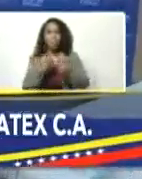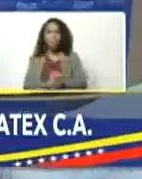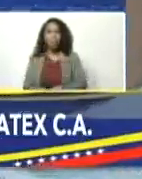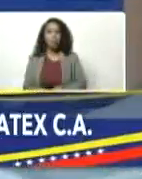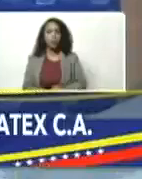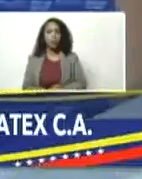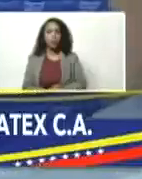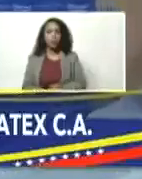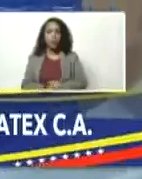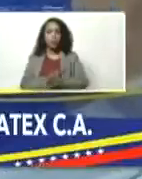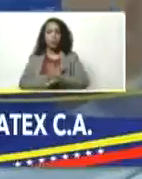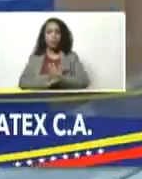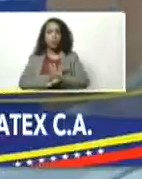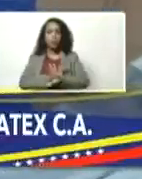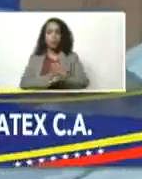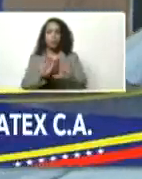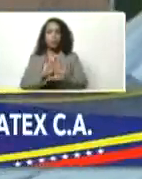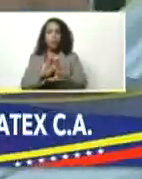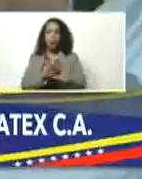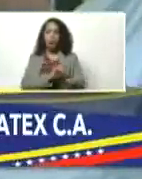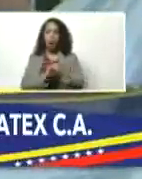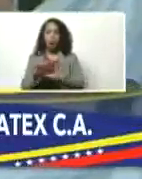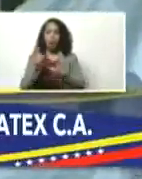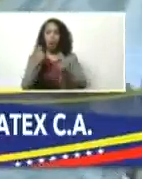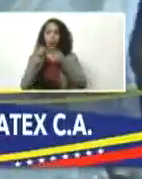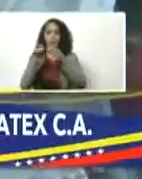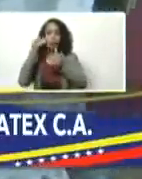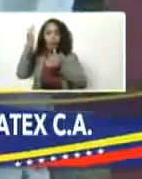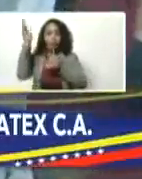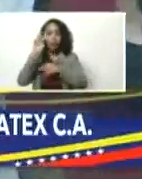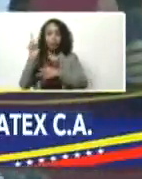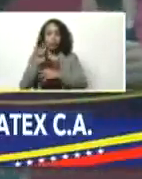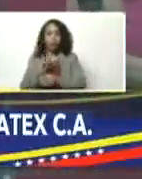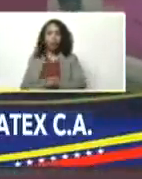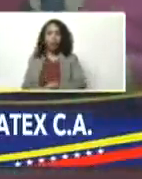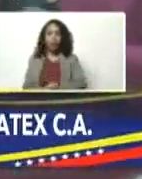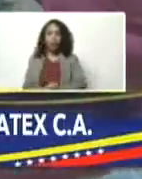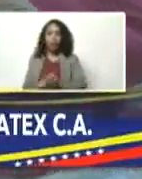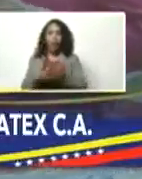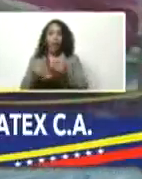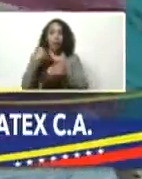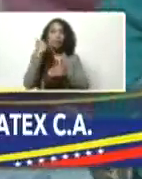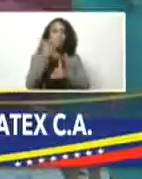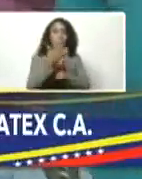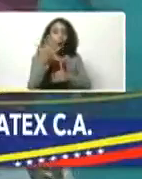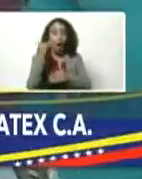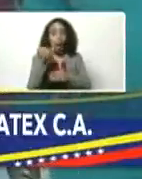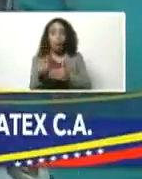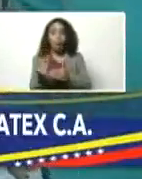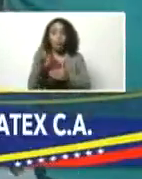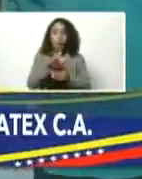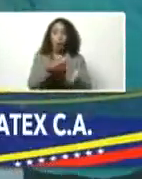ya lista para exportar. Y luego está el empaque.